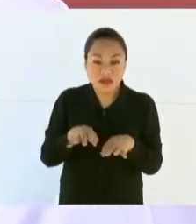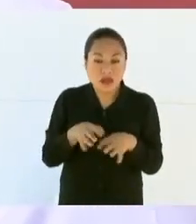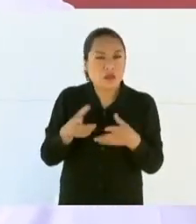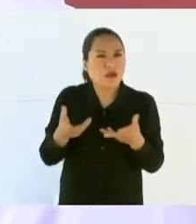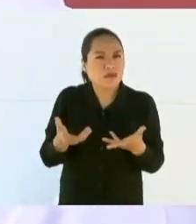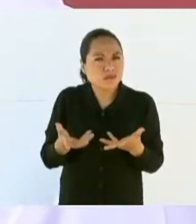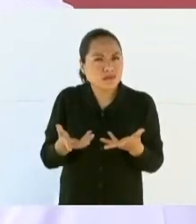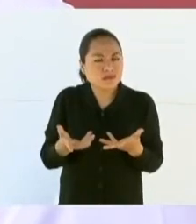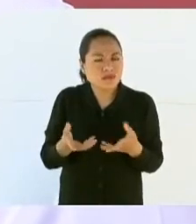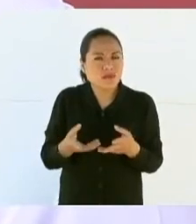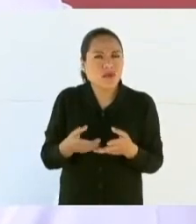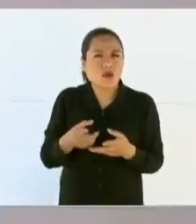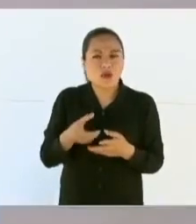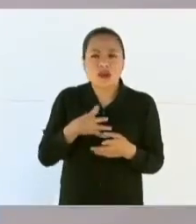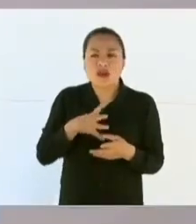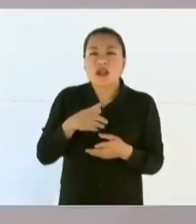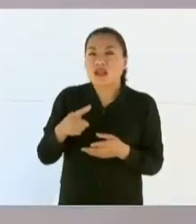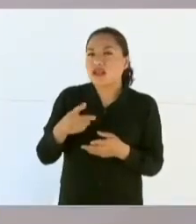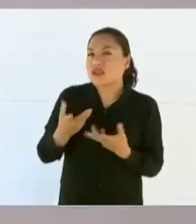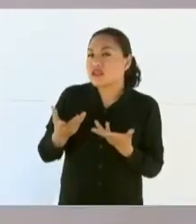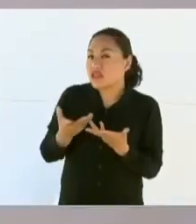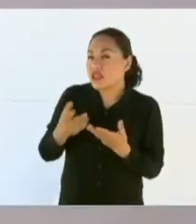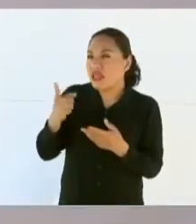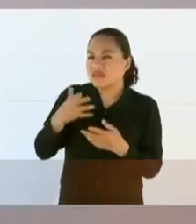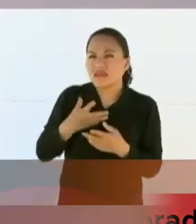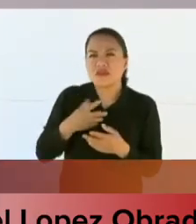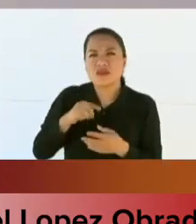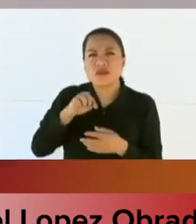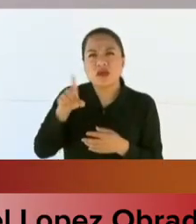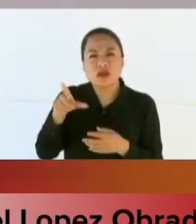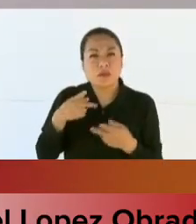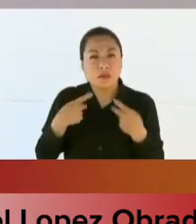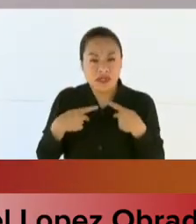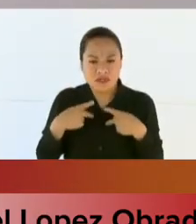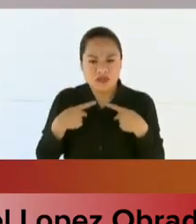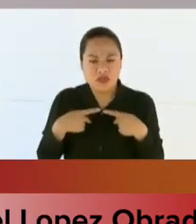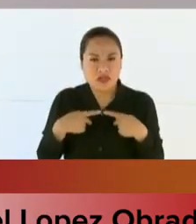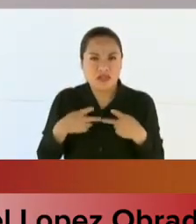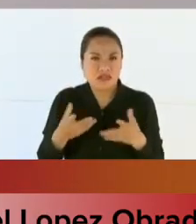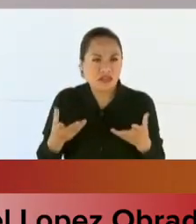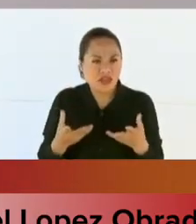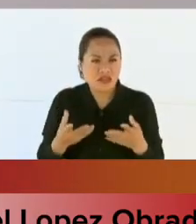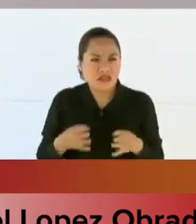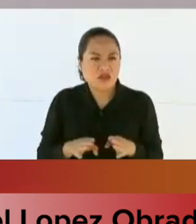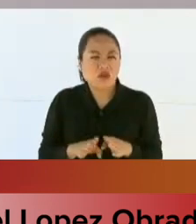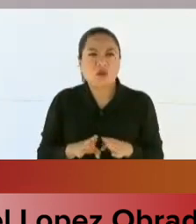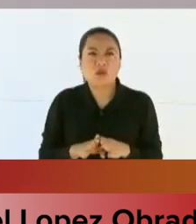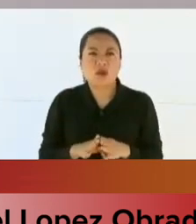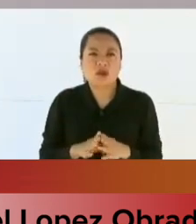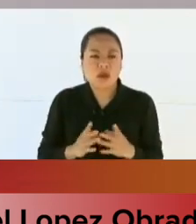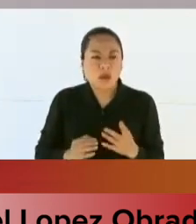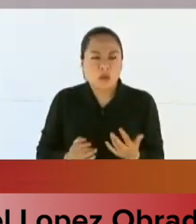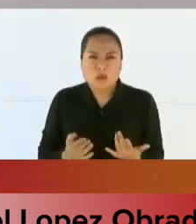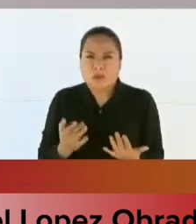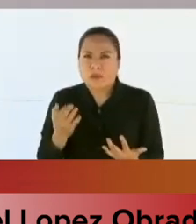de la fiebre que despertó la